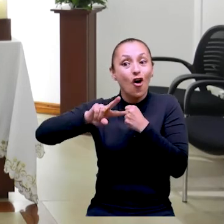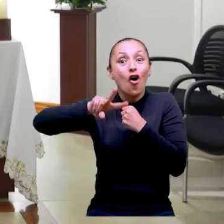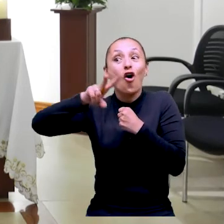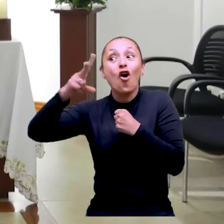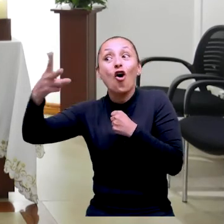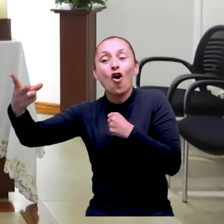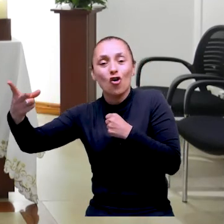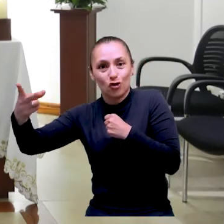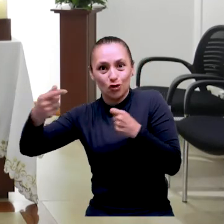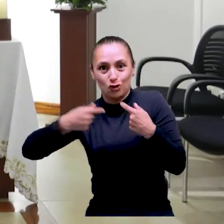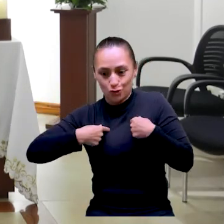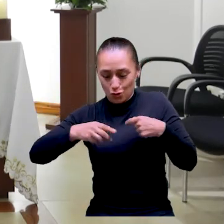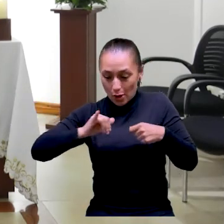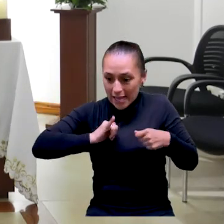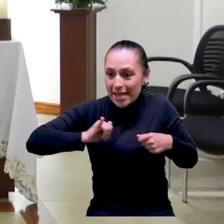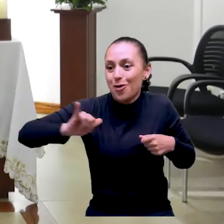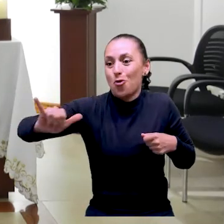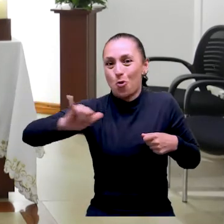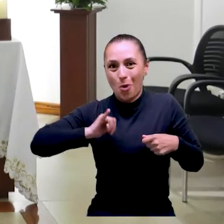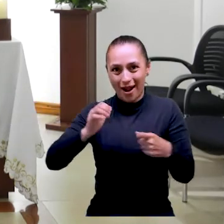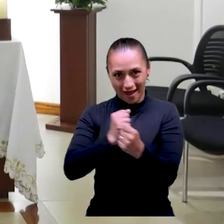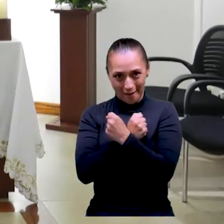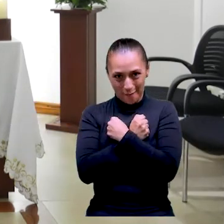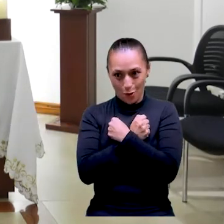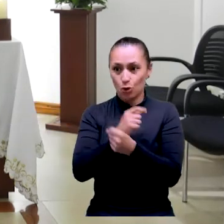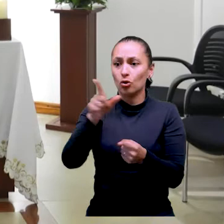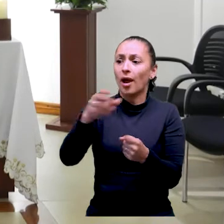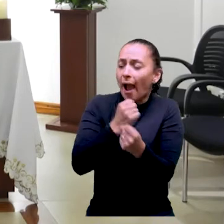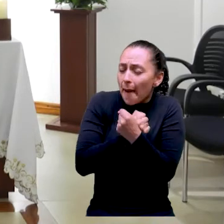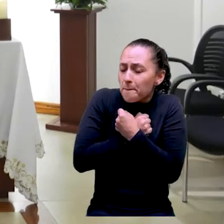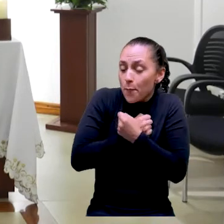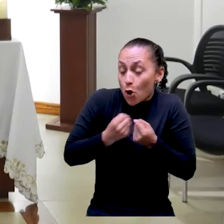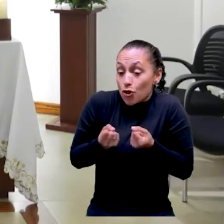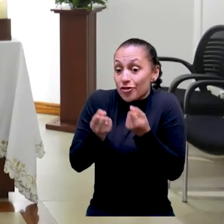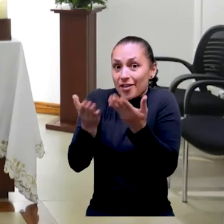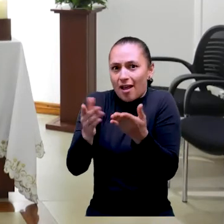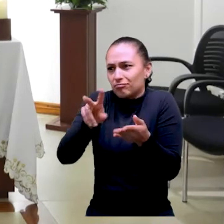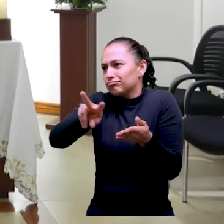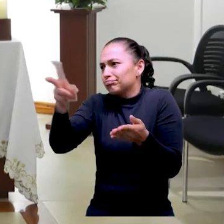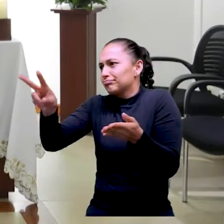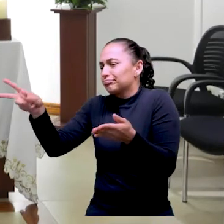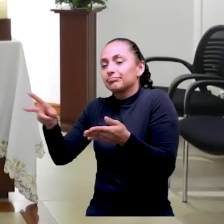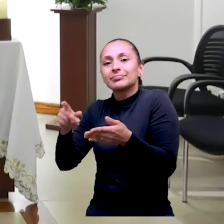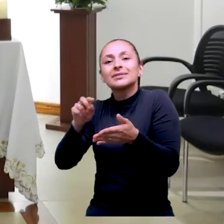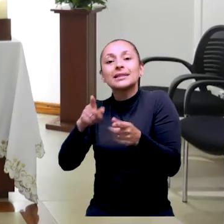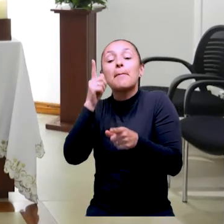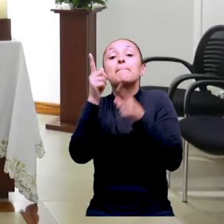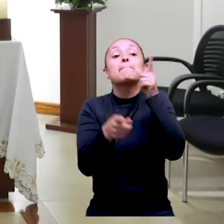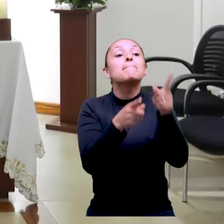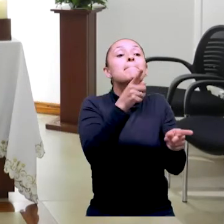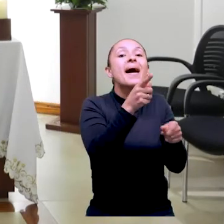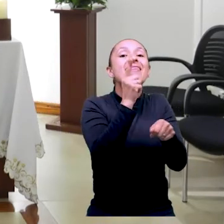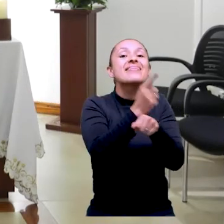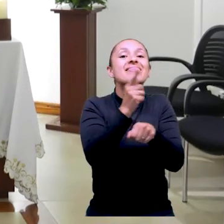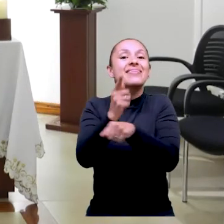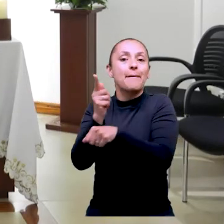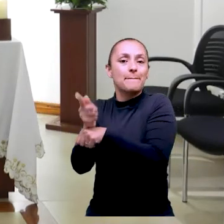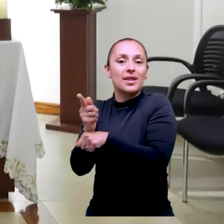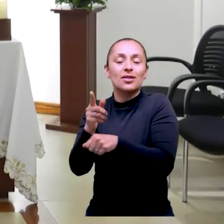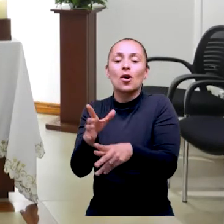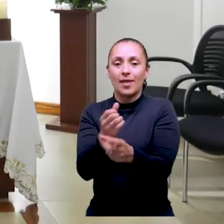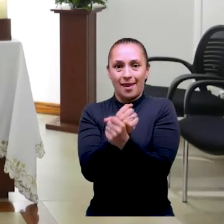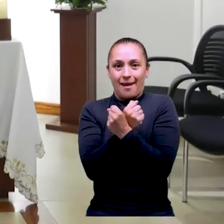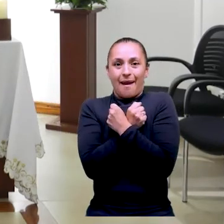amaos los unos a los otros como yo los he amado o sea es el mandamiento del